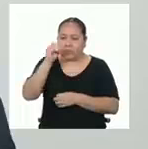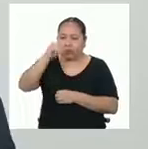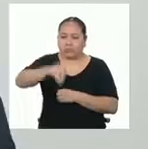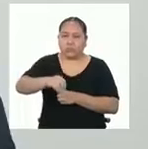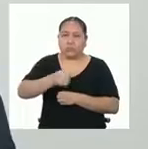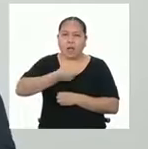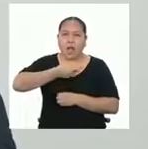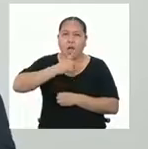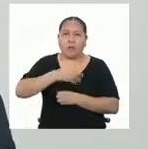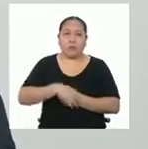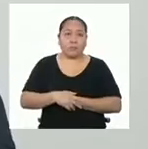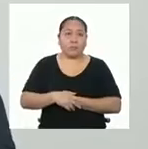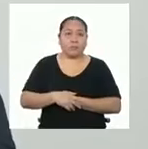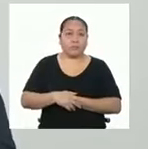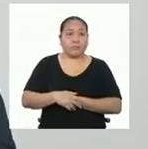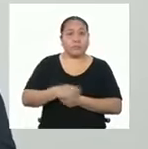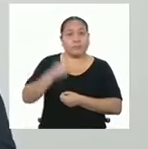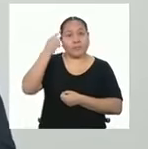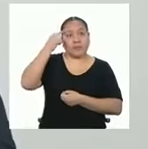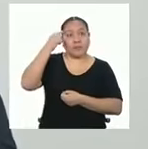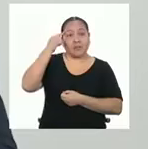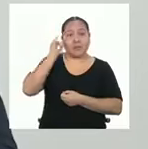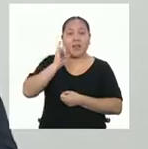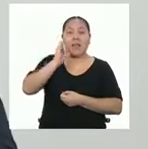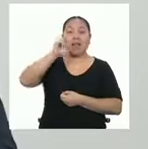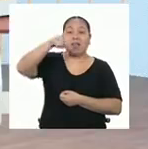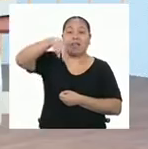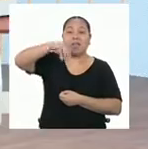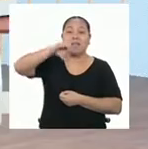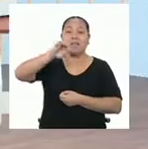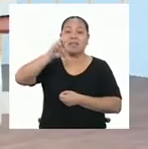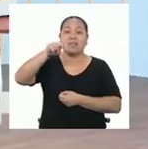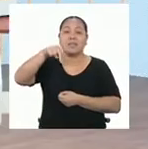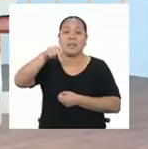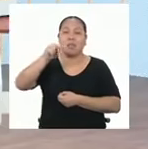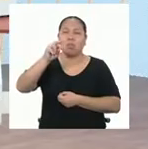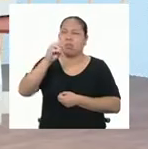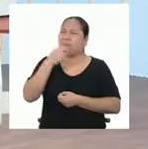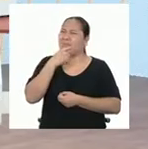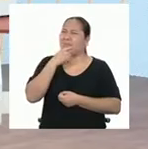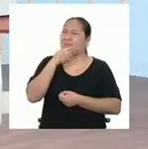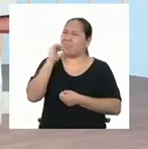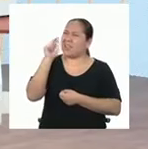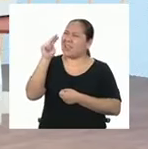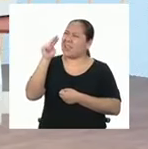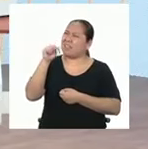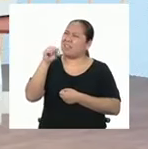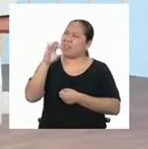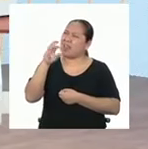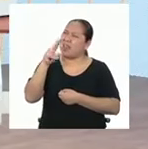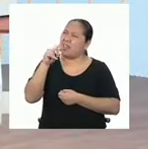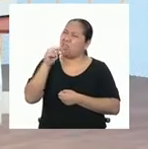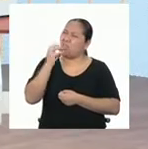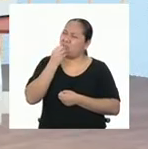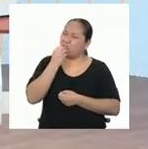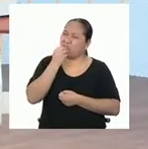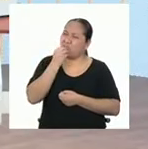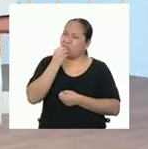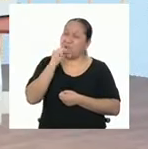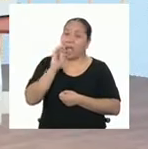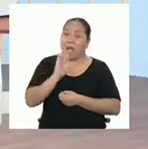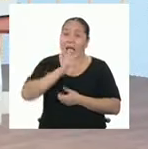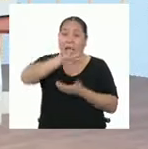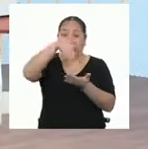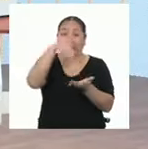riego? Pues determinando el incentro ¿Incentro? ¡Ah! Se